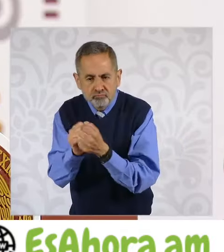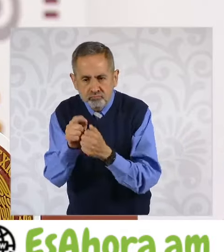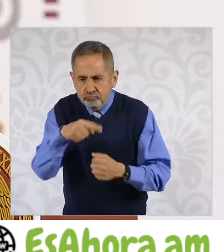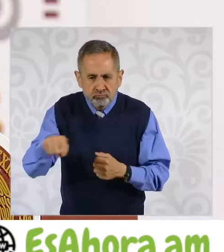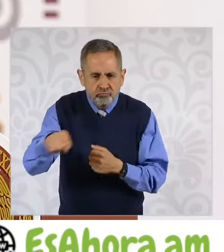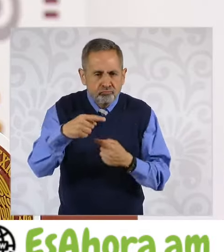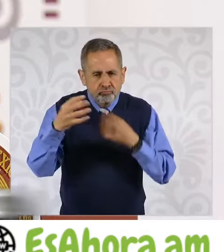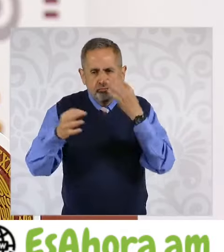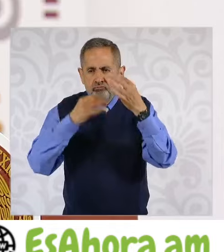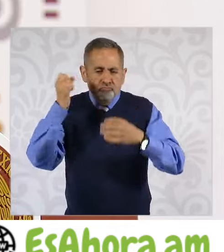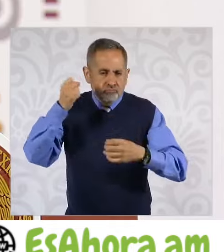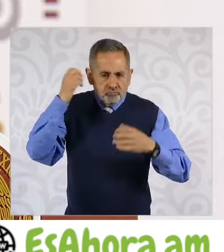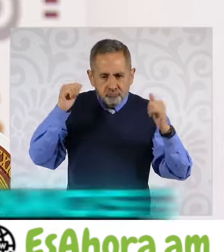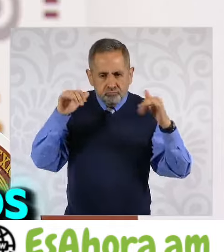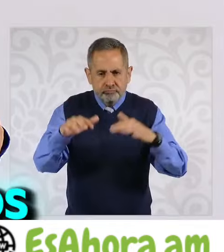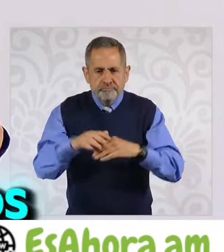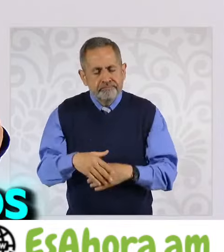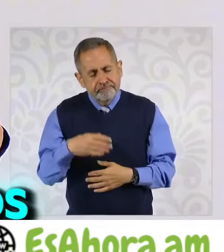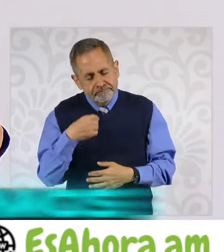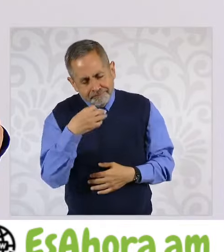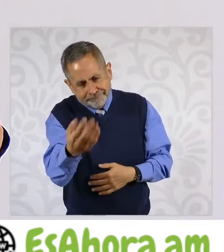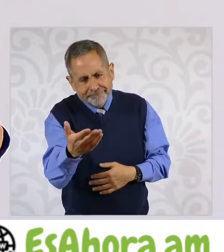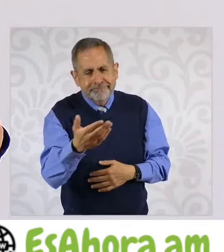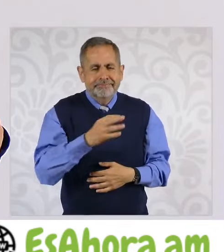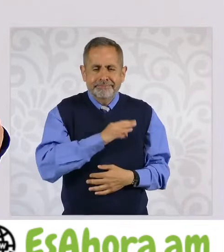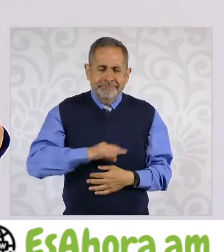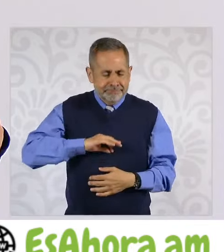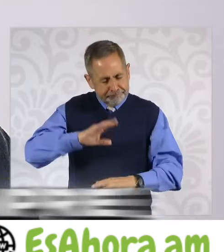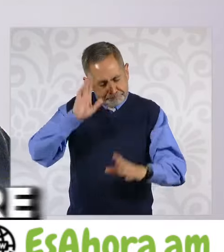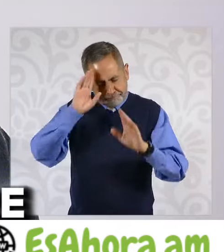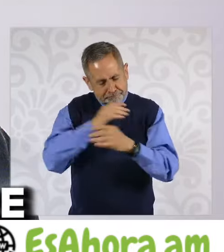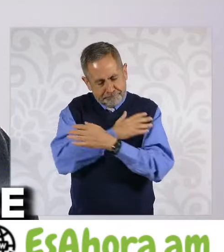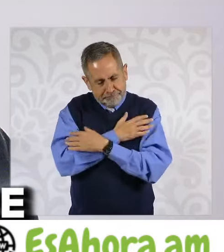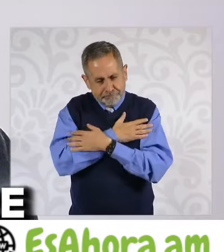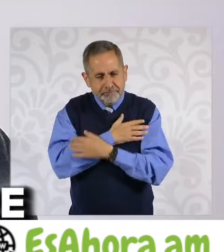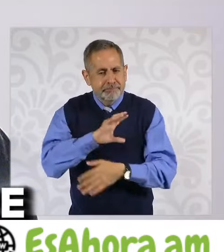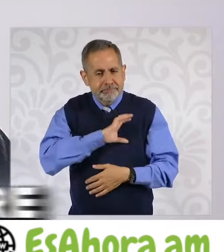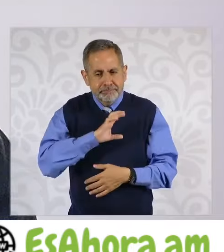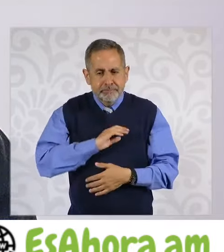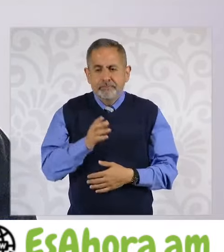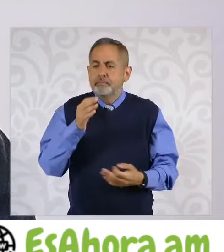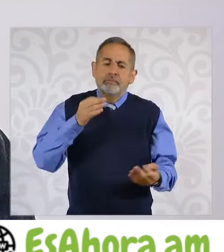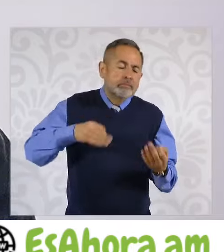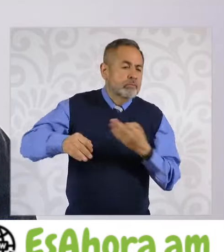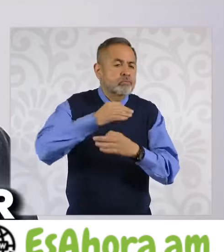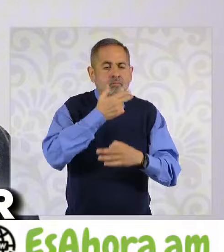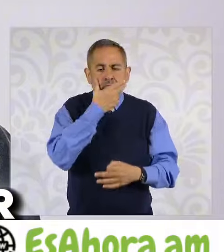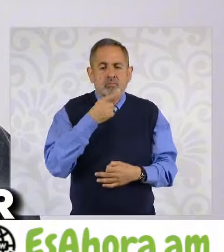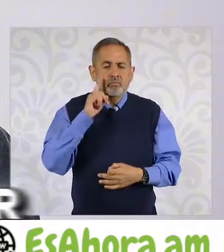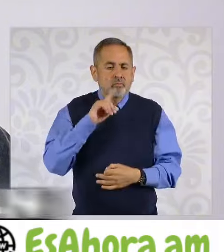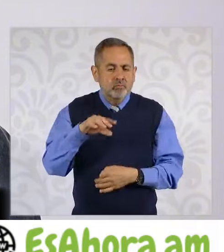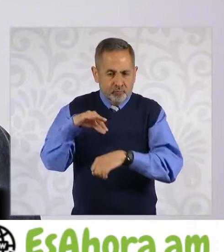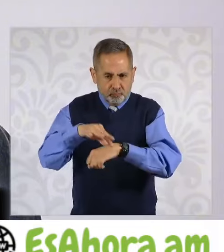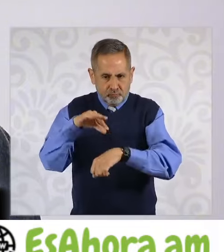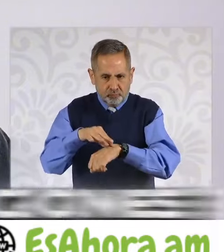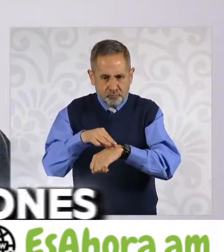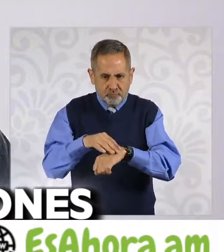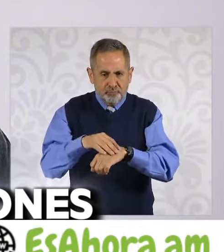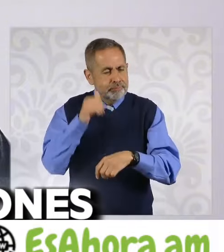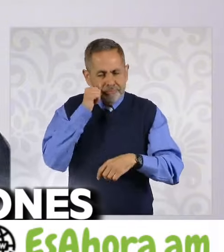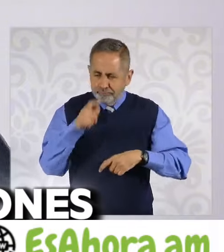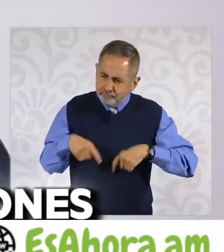en un evento y desde aquí pues les mandamos un saludo cariñoso y siempre vamos a trabajar para que